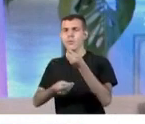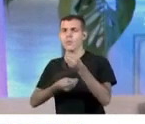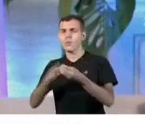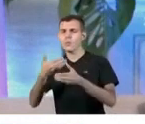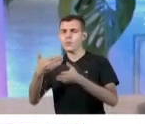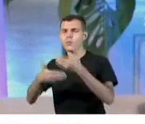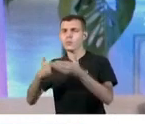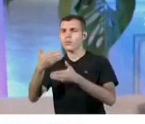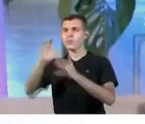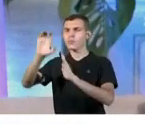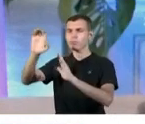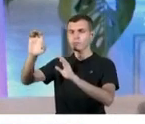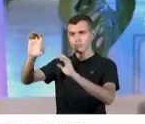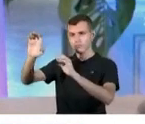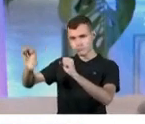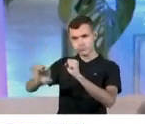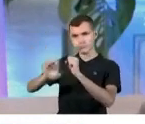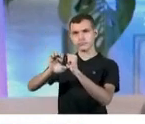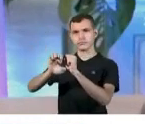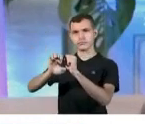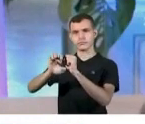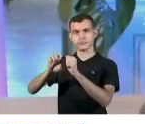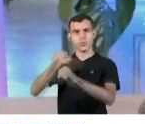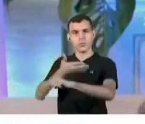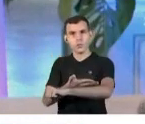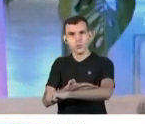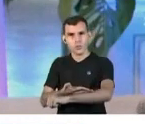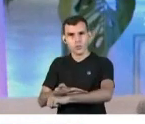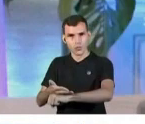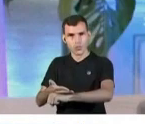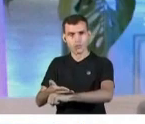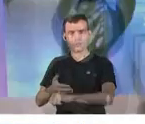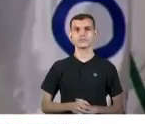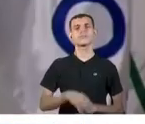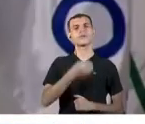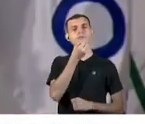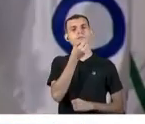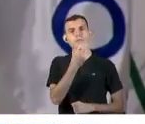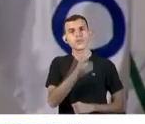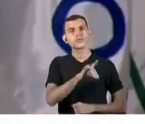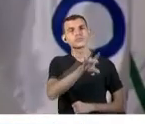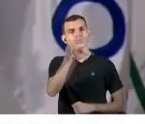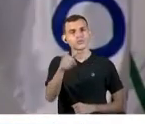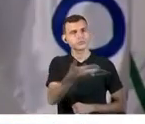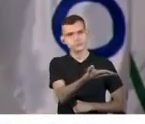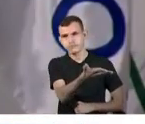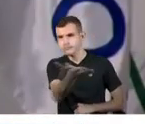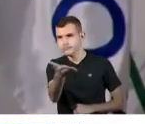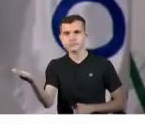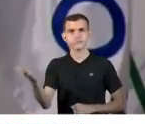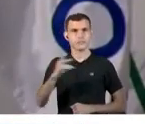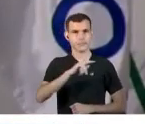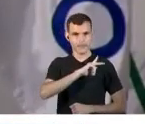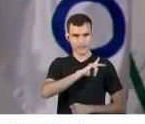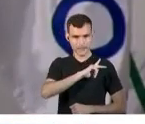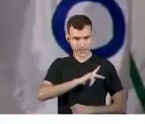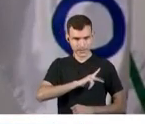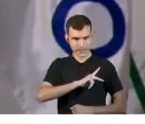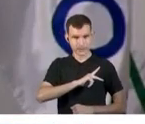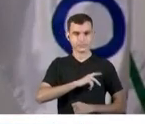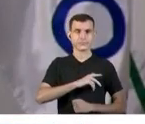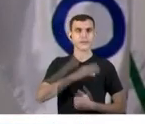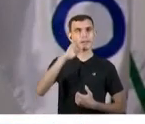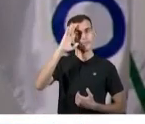un acercamiento importante de posiciones en los últimos meses. Uruguay, que se opuso a la revisión del